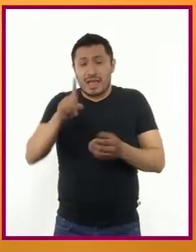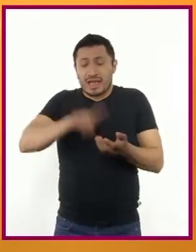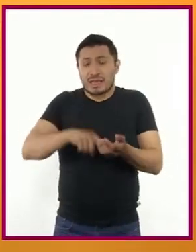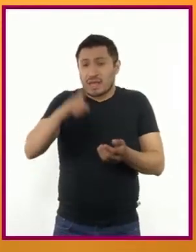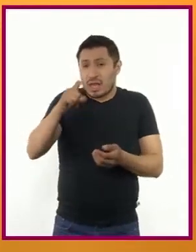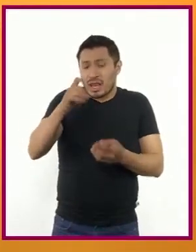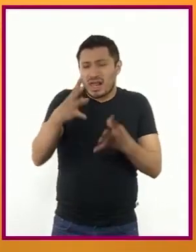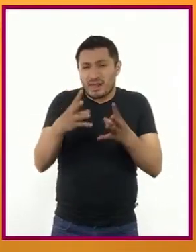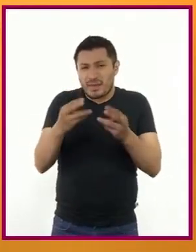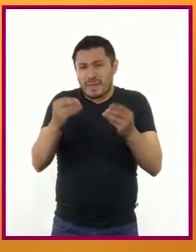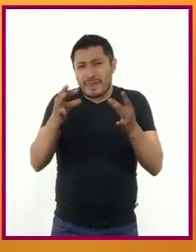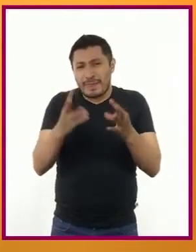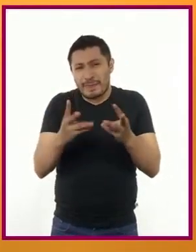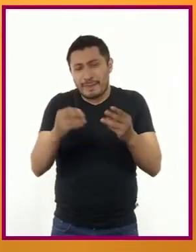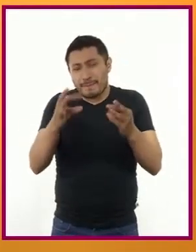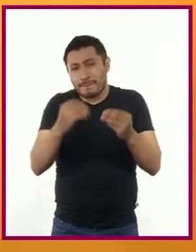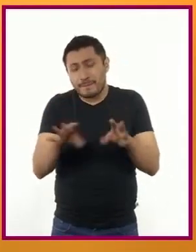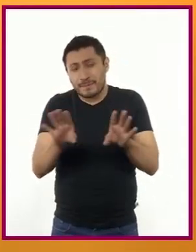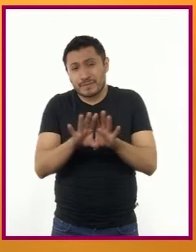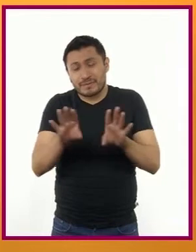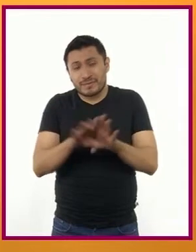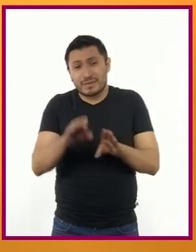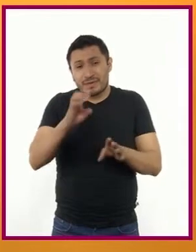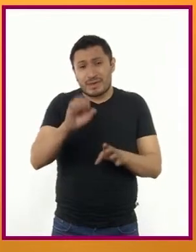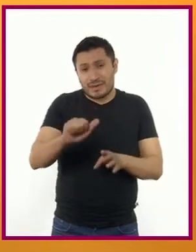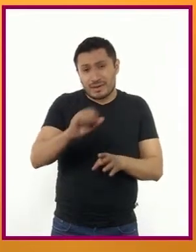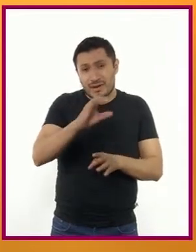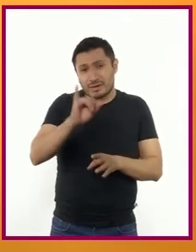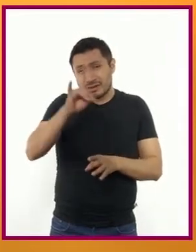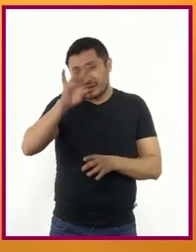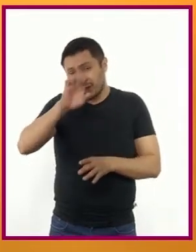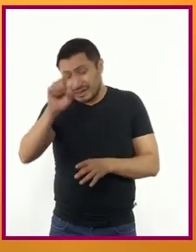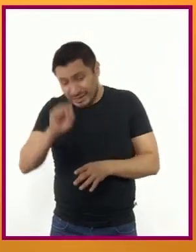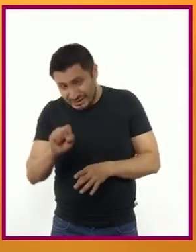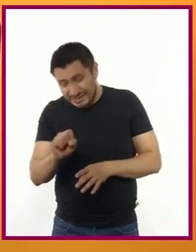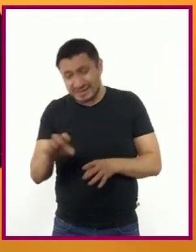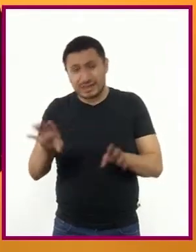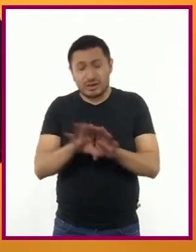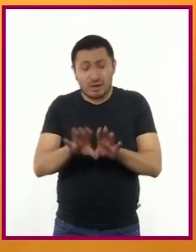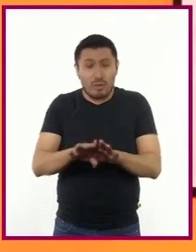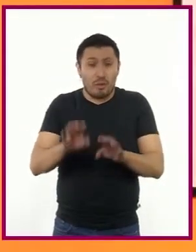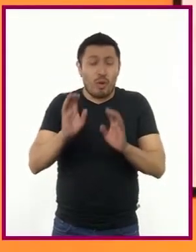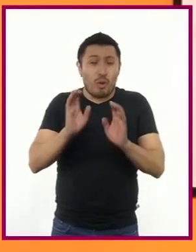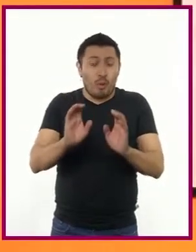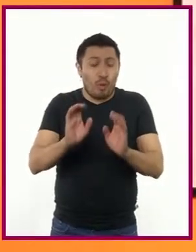viscoso y alcalino que neutraliza la acidez de la uretra y de la vagina.